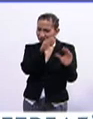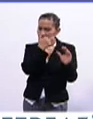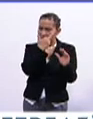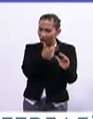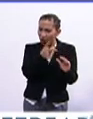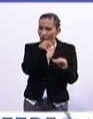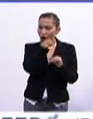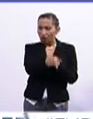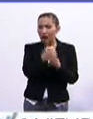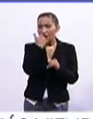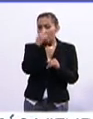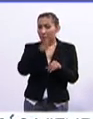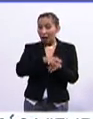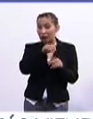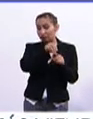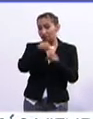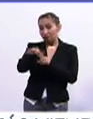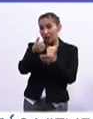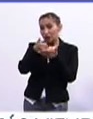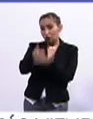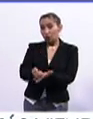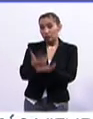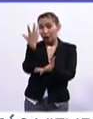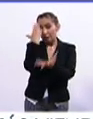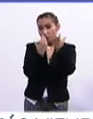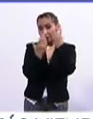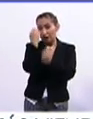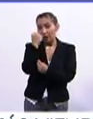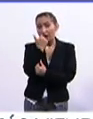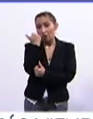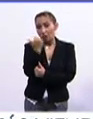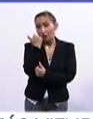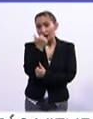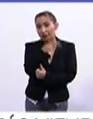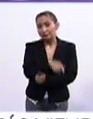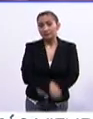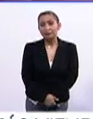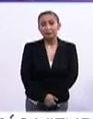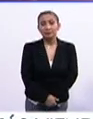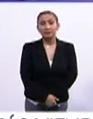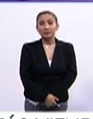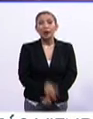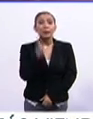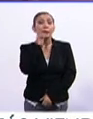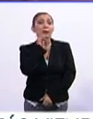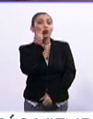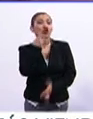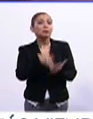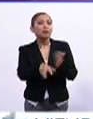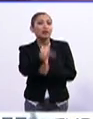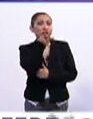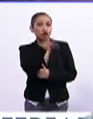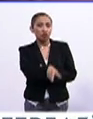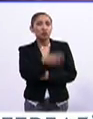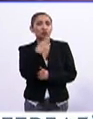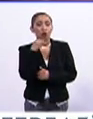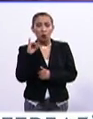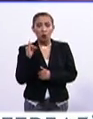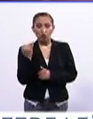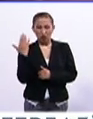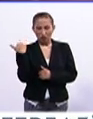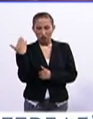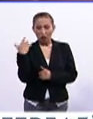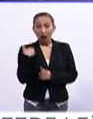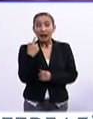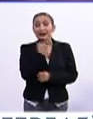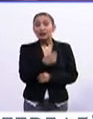las que más impactan en el aprendizaje, que es la práctica escolar. La prueba 2018 se aplicó en junio pasado